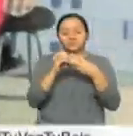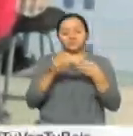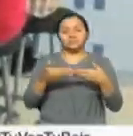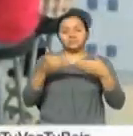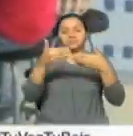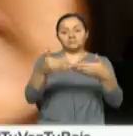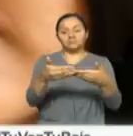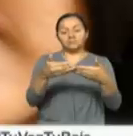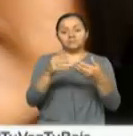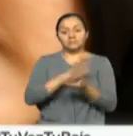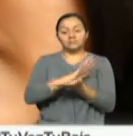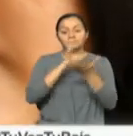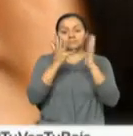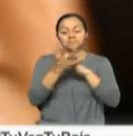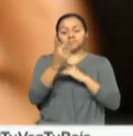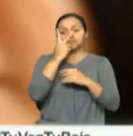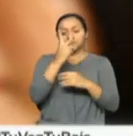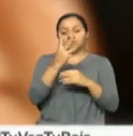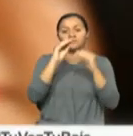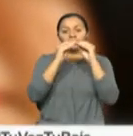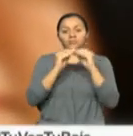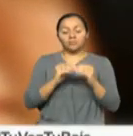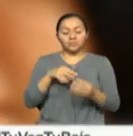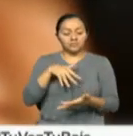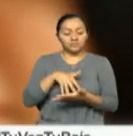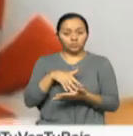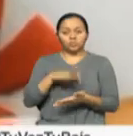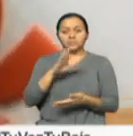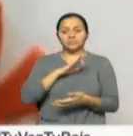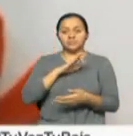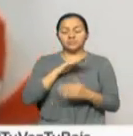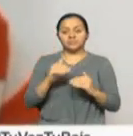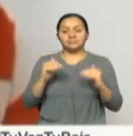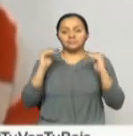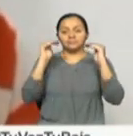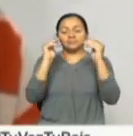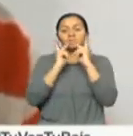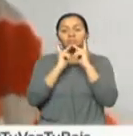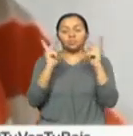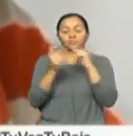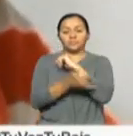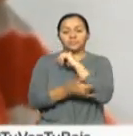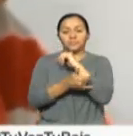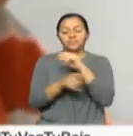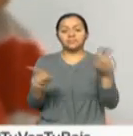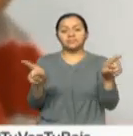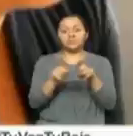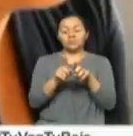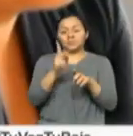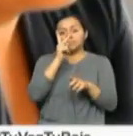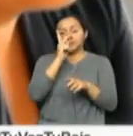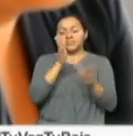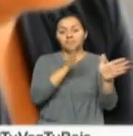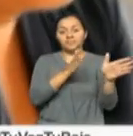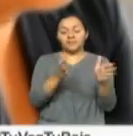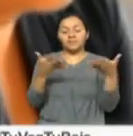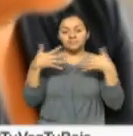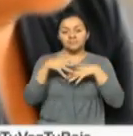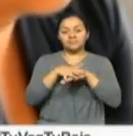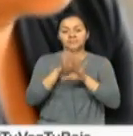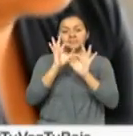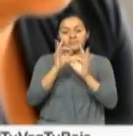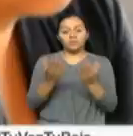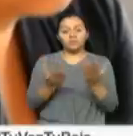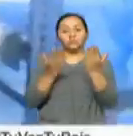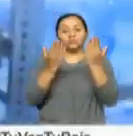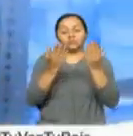proyecto de reconversión para la formación técnica y tecnológica superior pública del país, como una política pública integral,